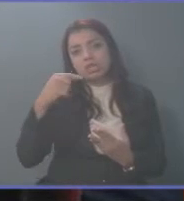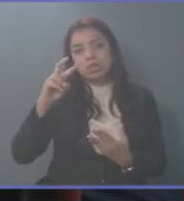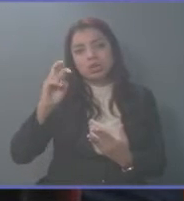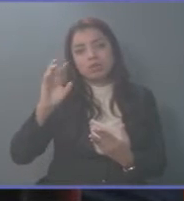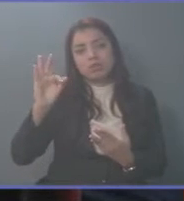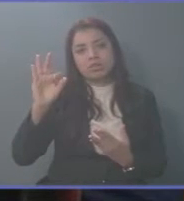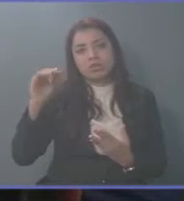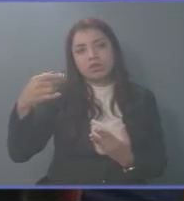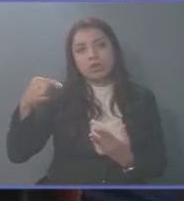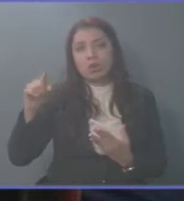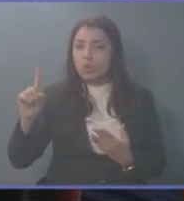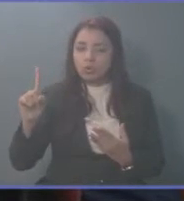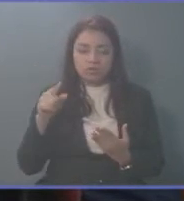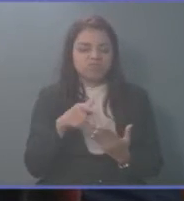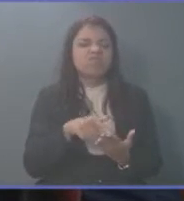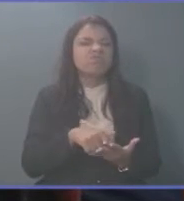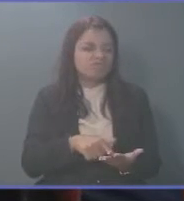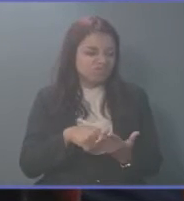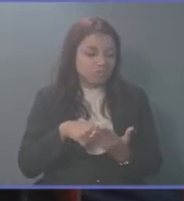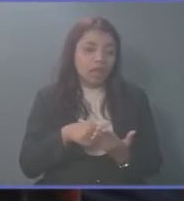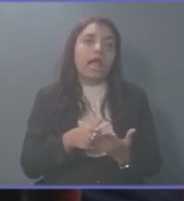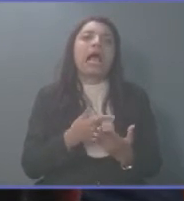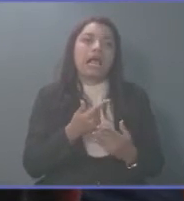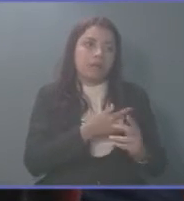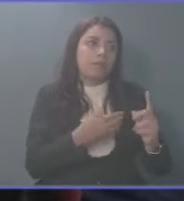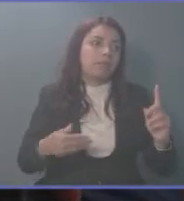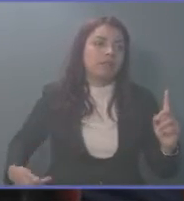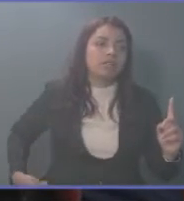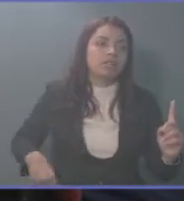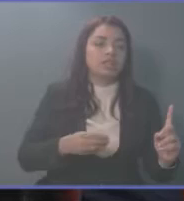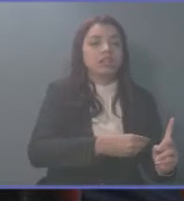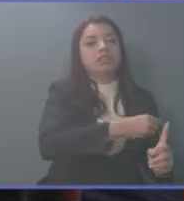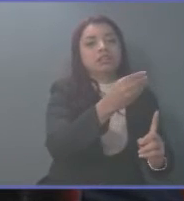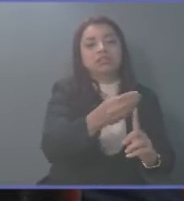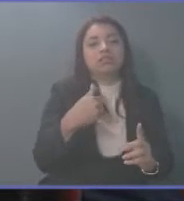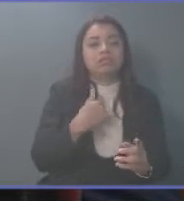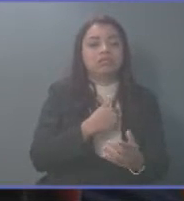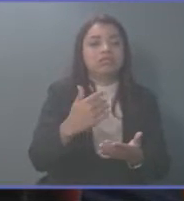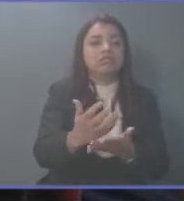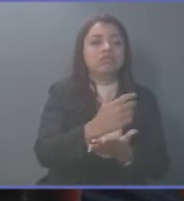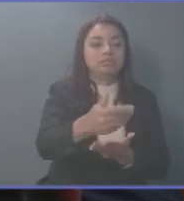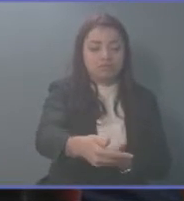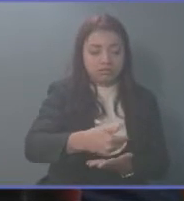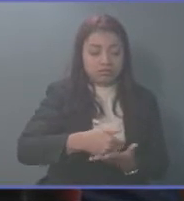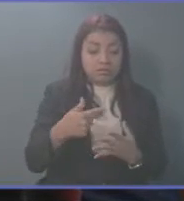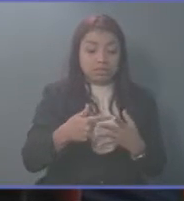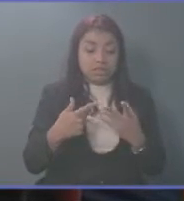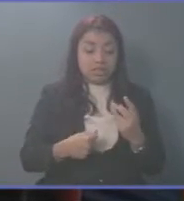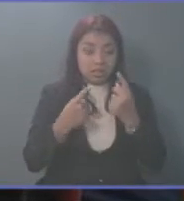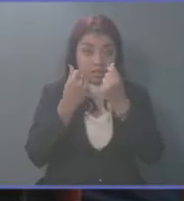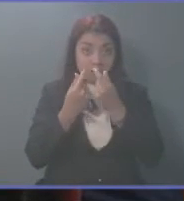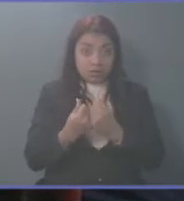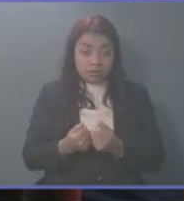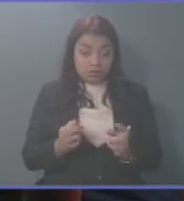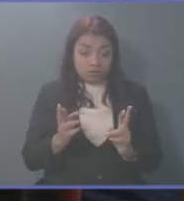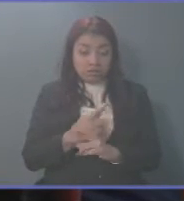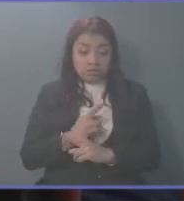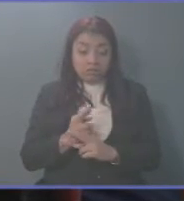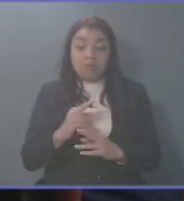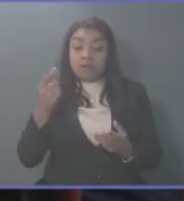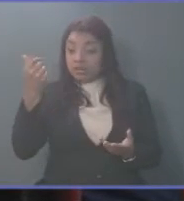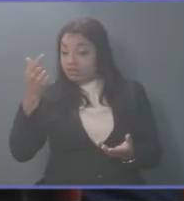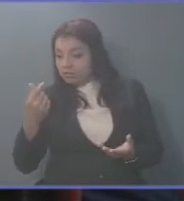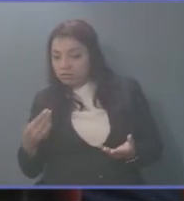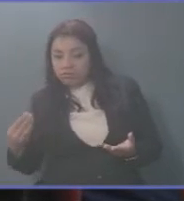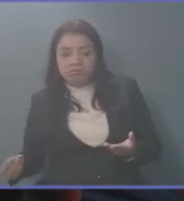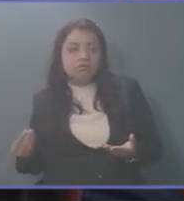1526-11-2019-1, que contiene iniciativa del Presidente de la República por medio del Ministro de Hacienda en el sentido de reforme la ley de presupuesto para incorporar